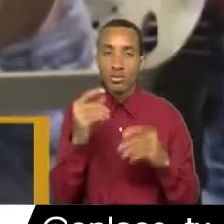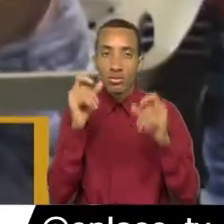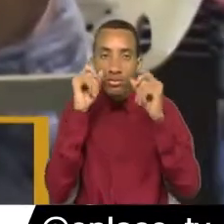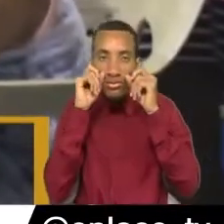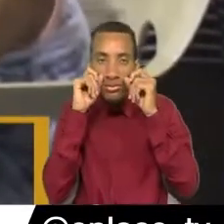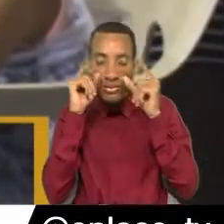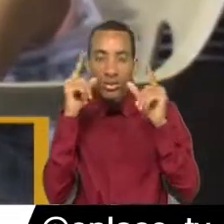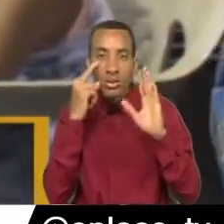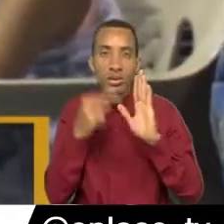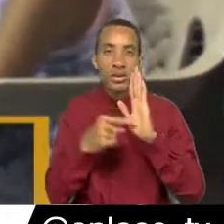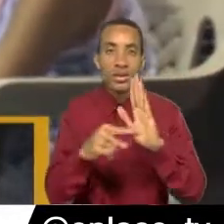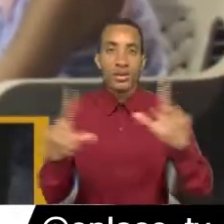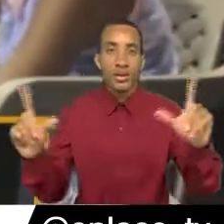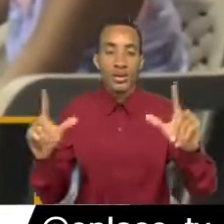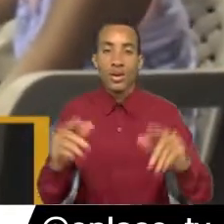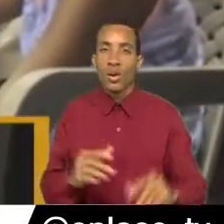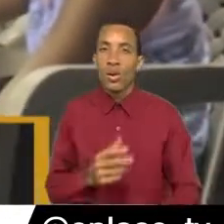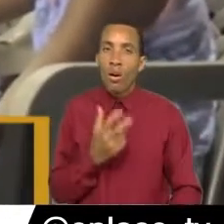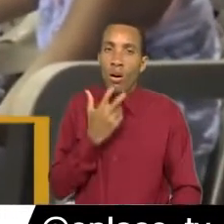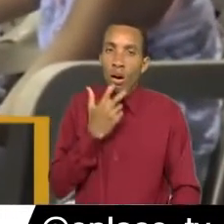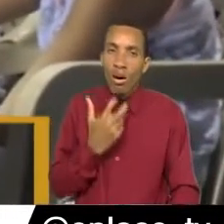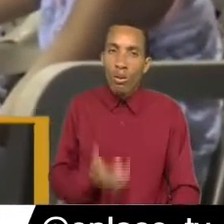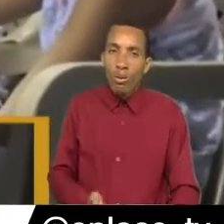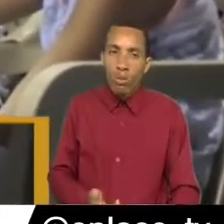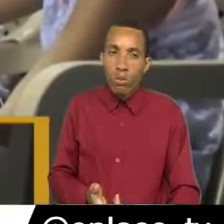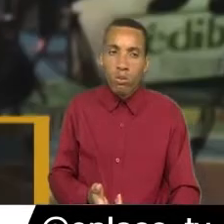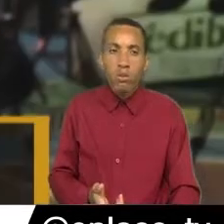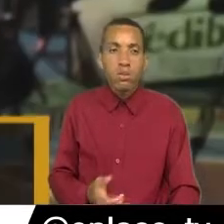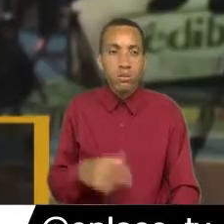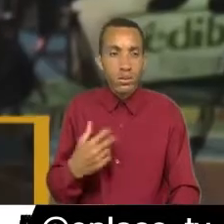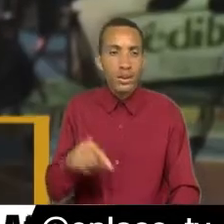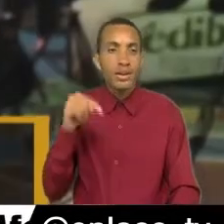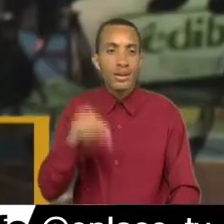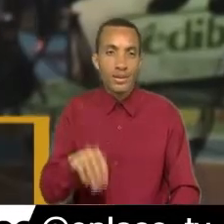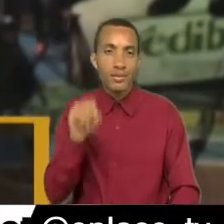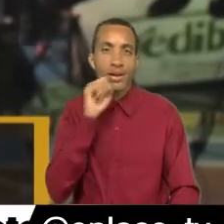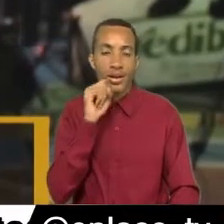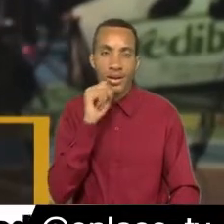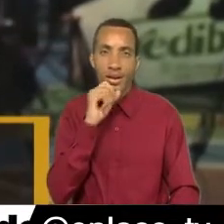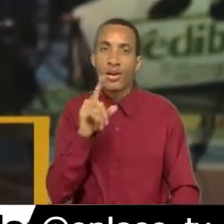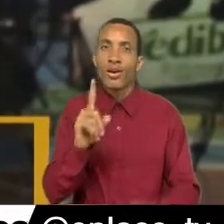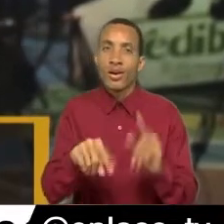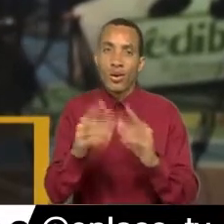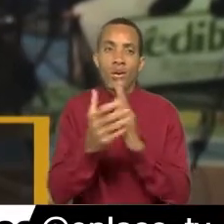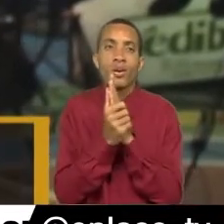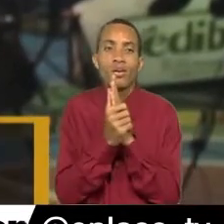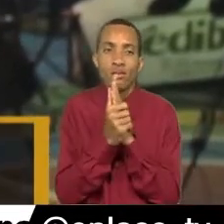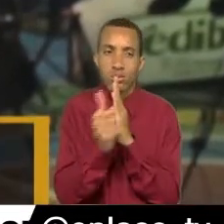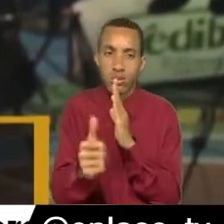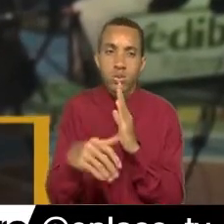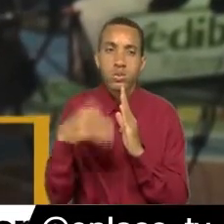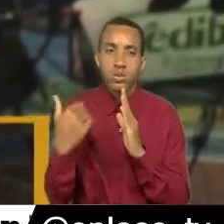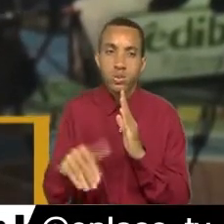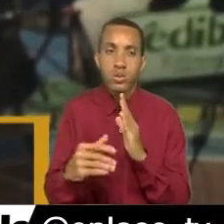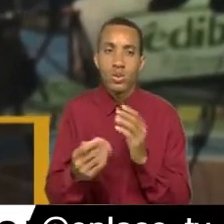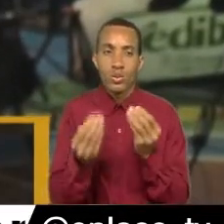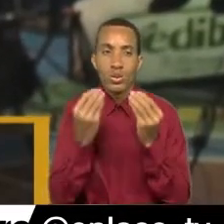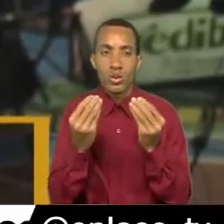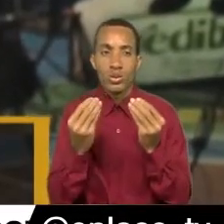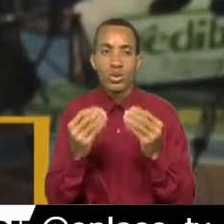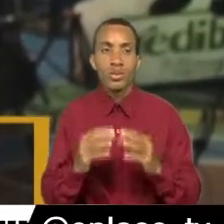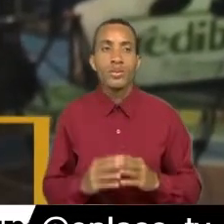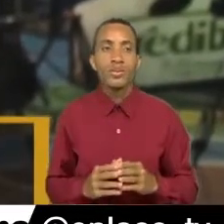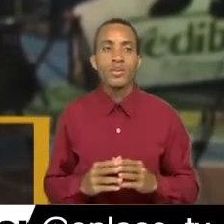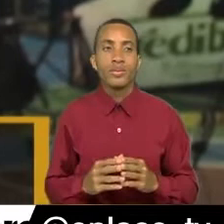ahora nosotros nos hemos sorprendido de que verdaderamente en Barranca Bermeja hay demasiado talento, demasiado.